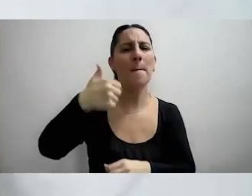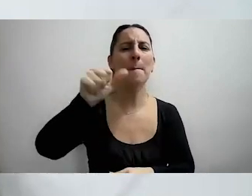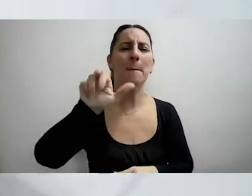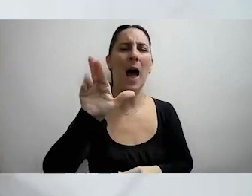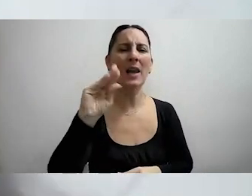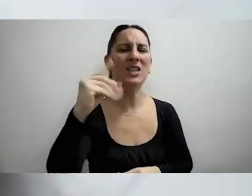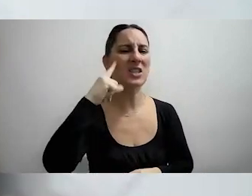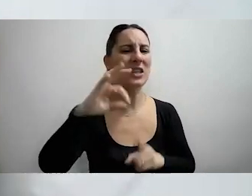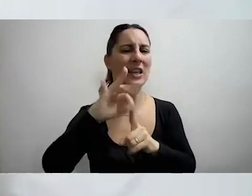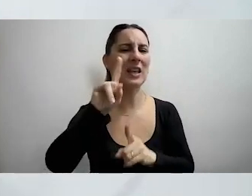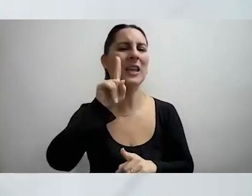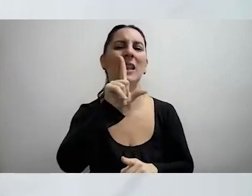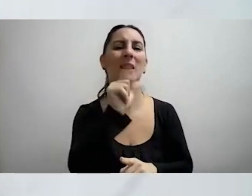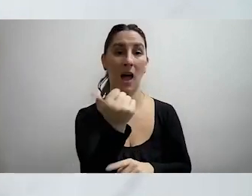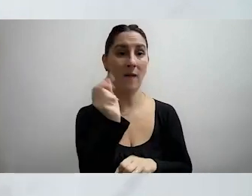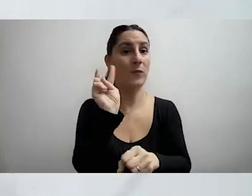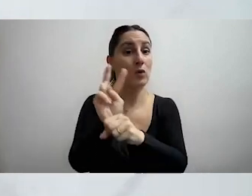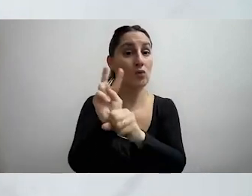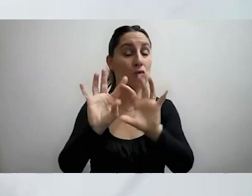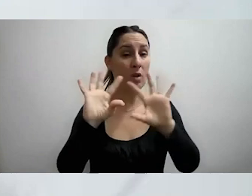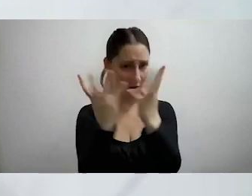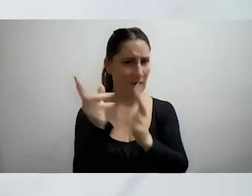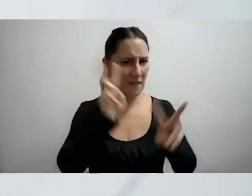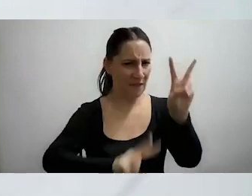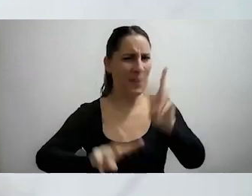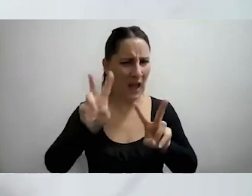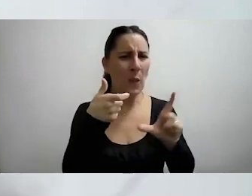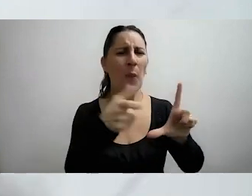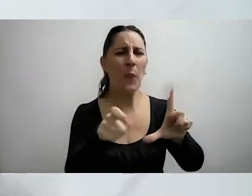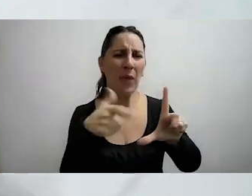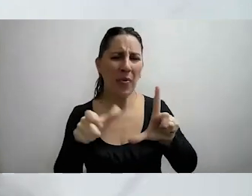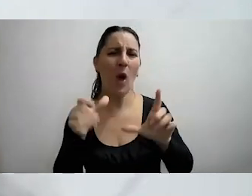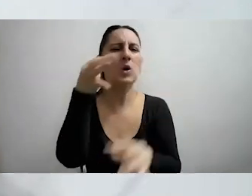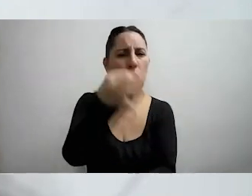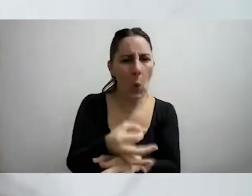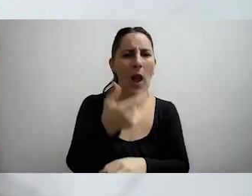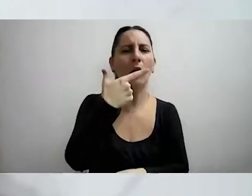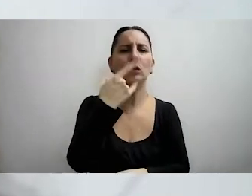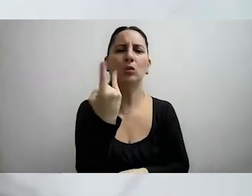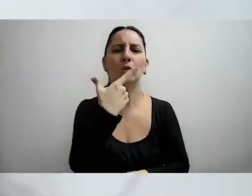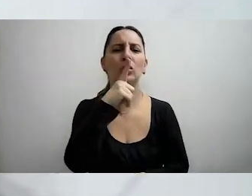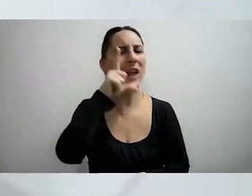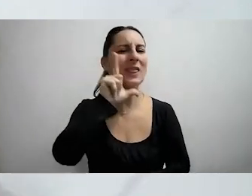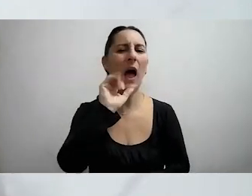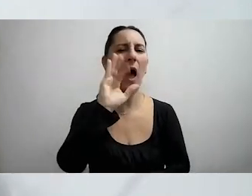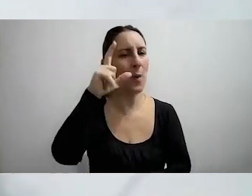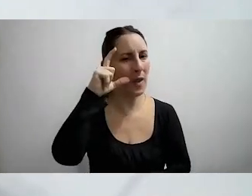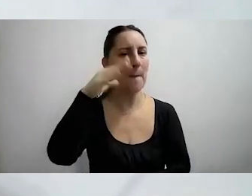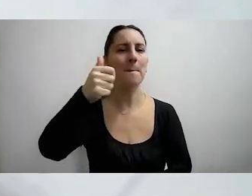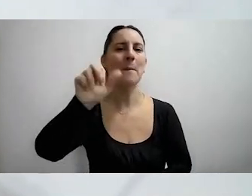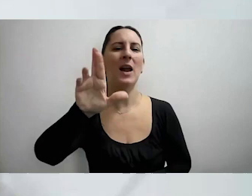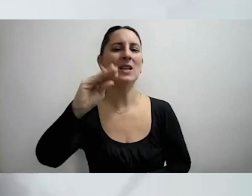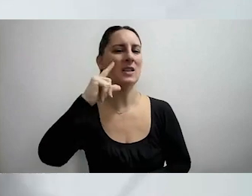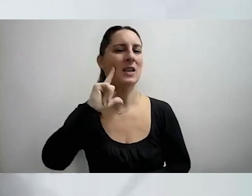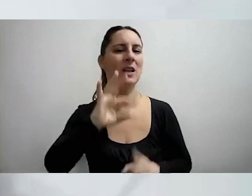Y búsquenla porque hay muchísimos videos. Escuela Sustentable de Mar Chiquita, que han trabajado